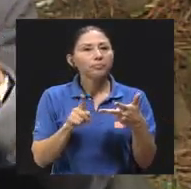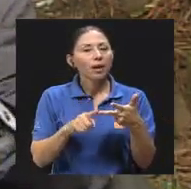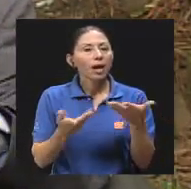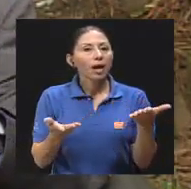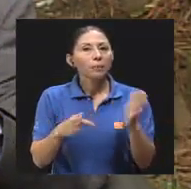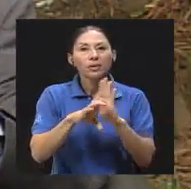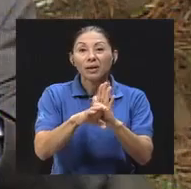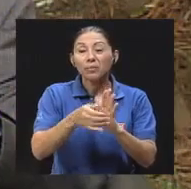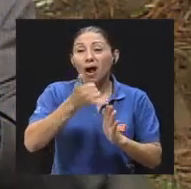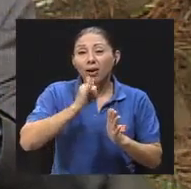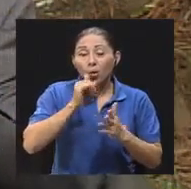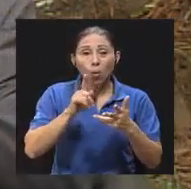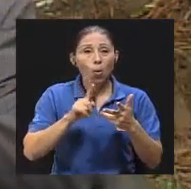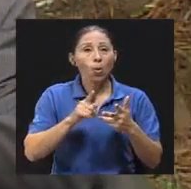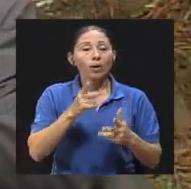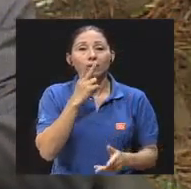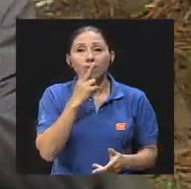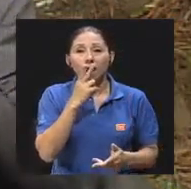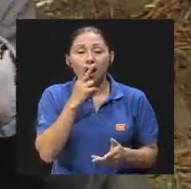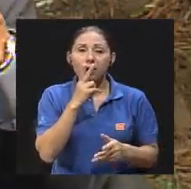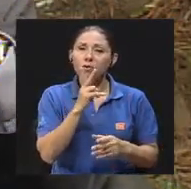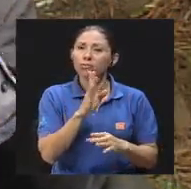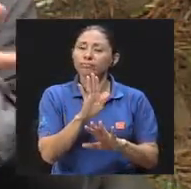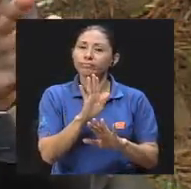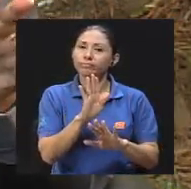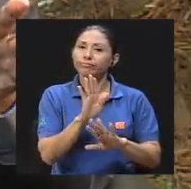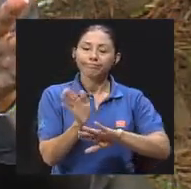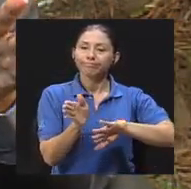Los irritantes, el alcohol, el tabaco,